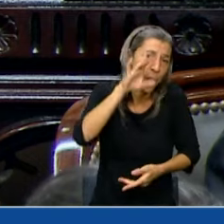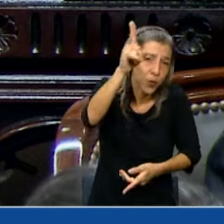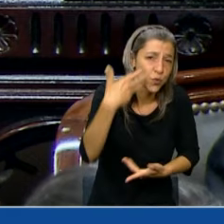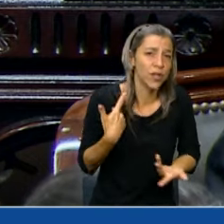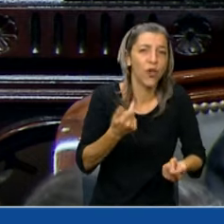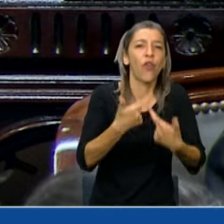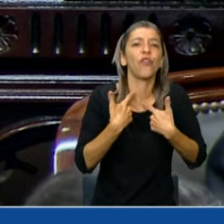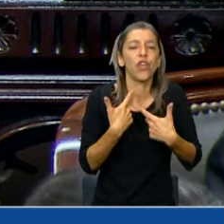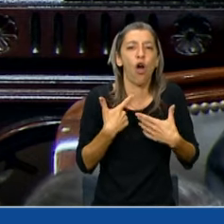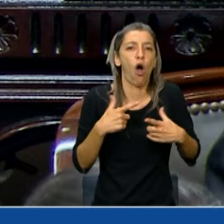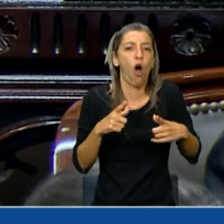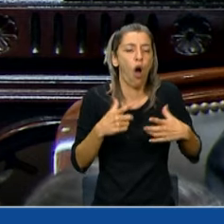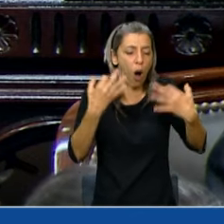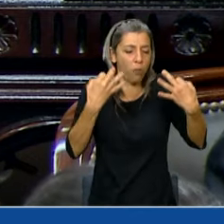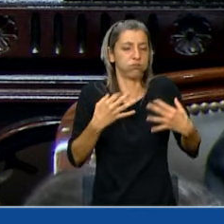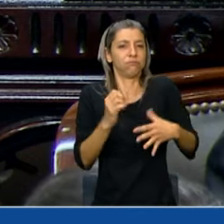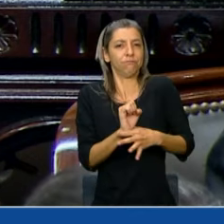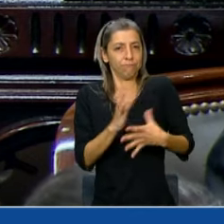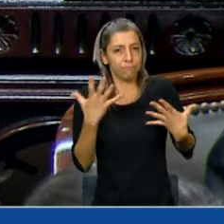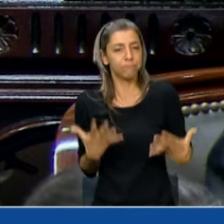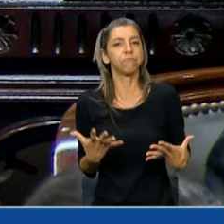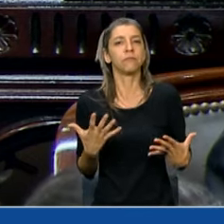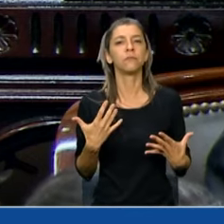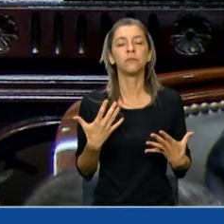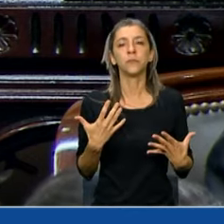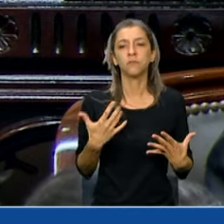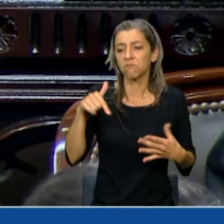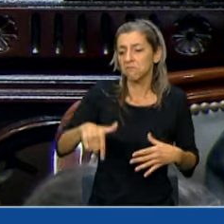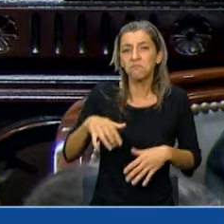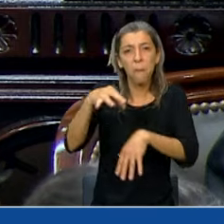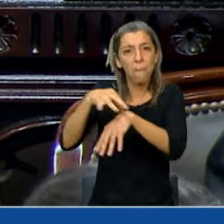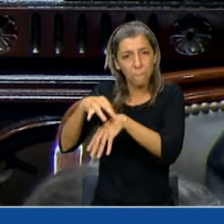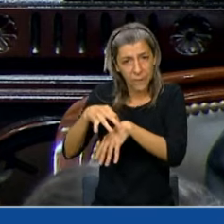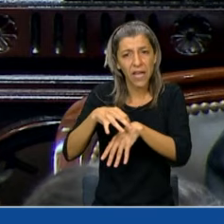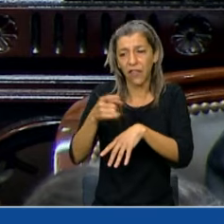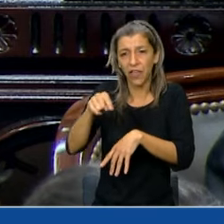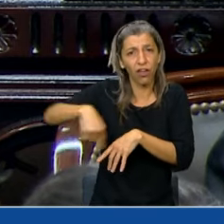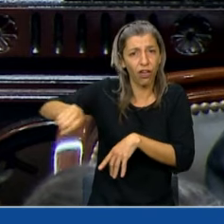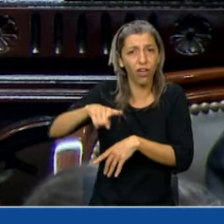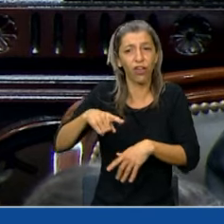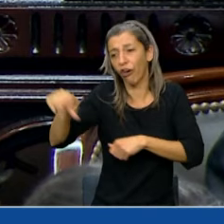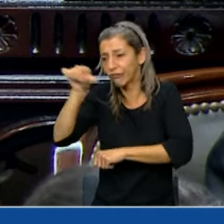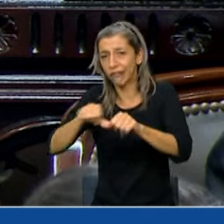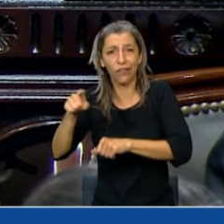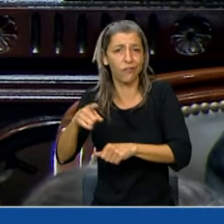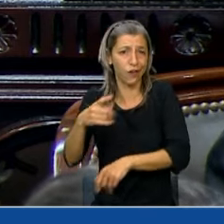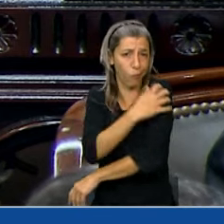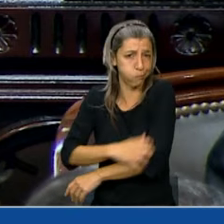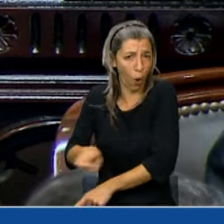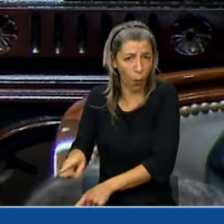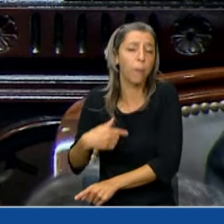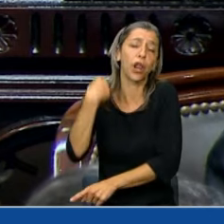en Inglaterra es mu muy prestigioso acá muchos colegas médicos y científicos trabajando son pobres sin embargo les